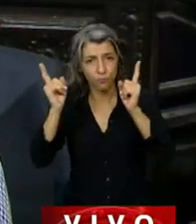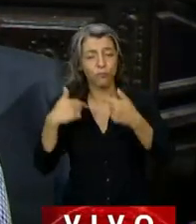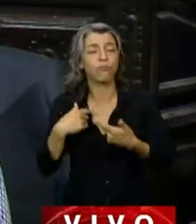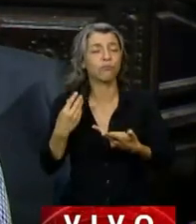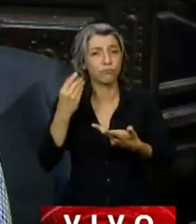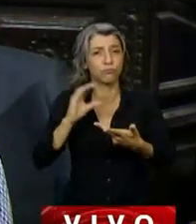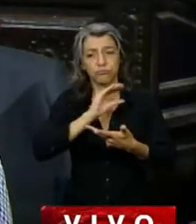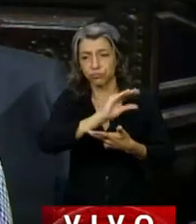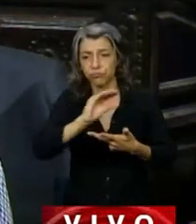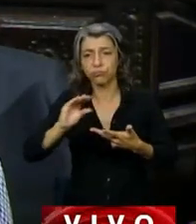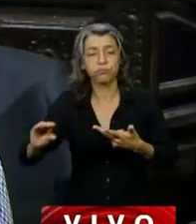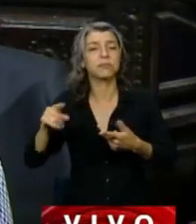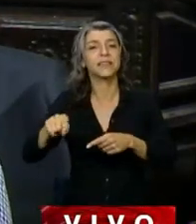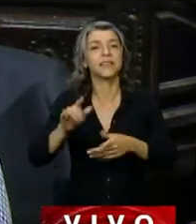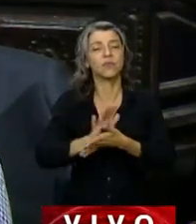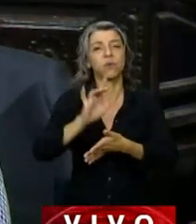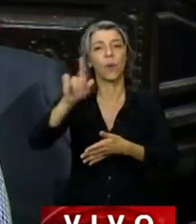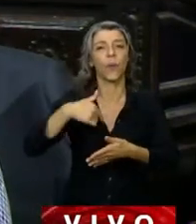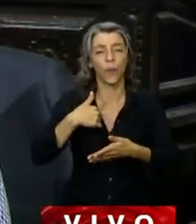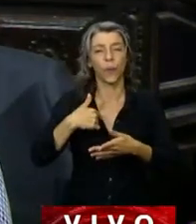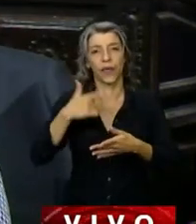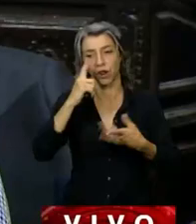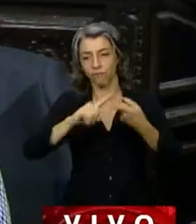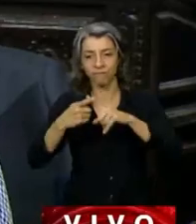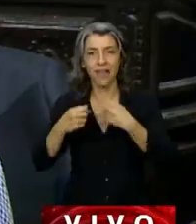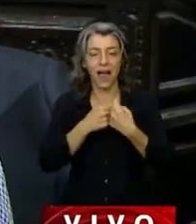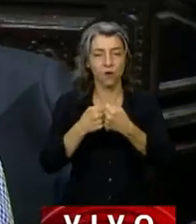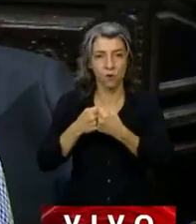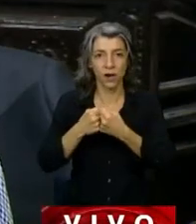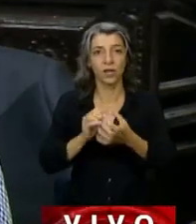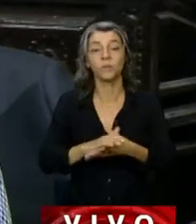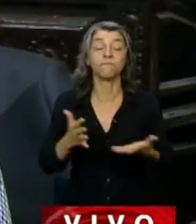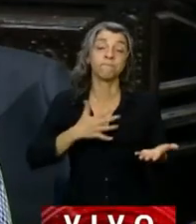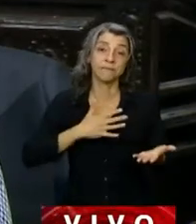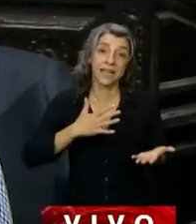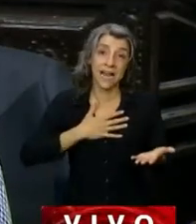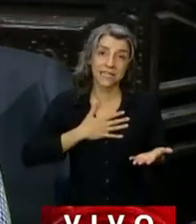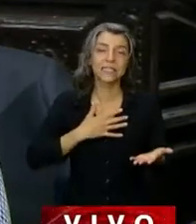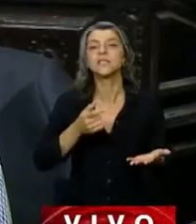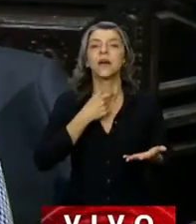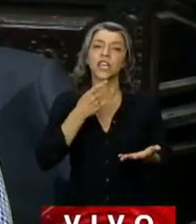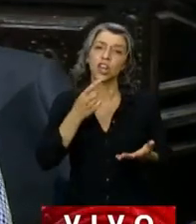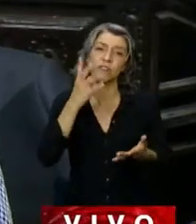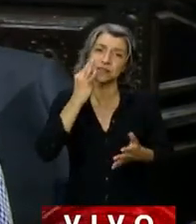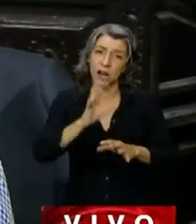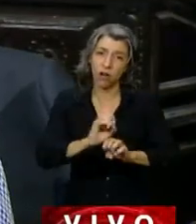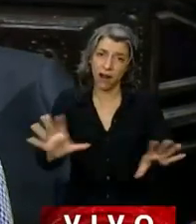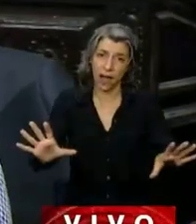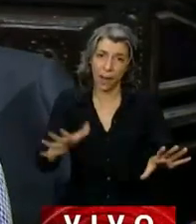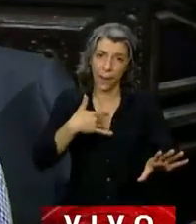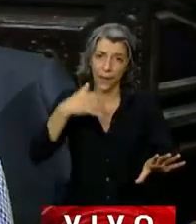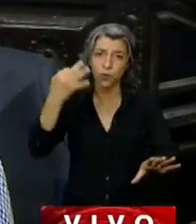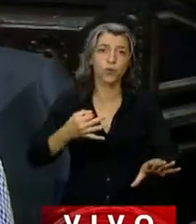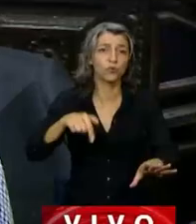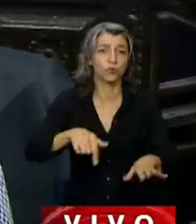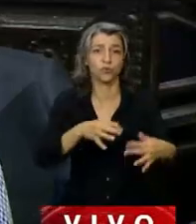Y eso saldó las diferencias. Pero lamentablemente, señor presidente, quiero decir algo que es gravísimo que está pasando en